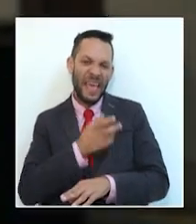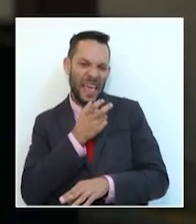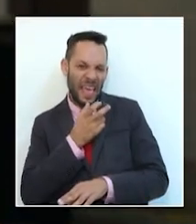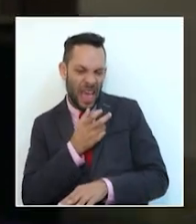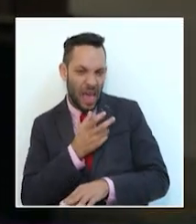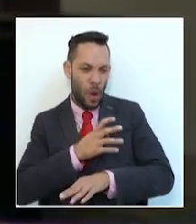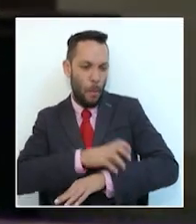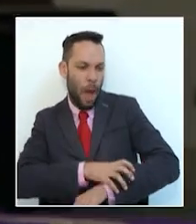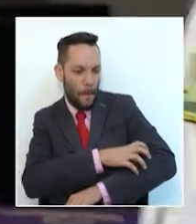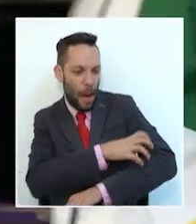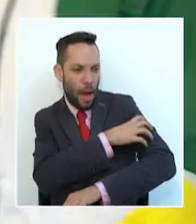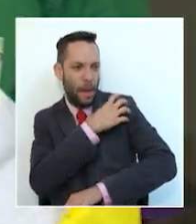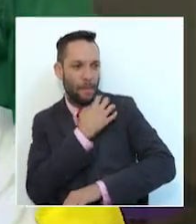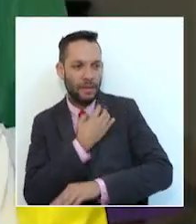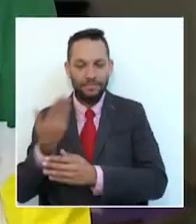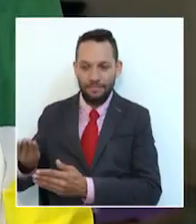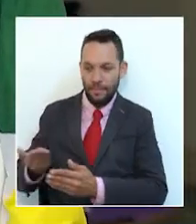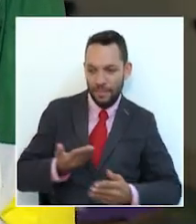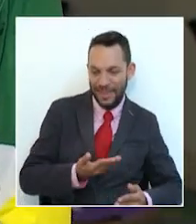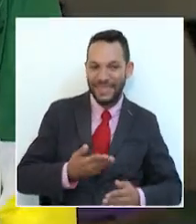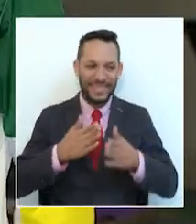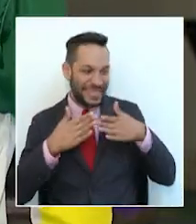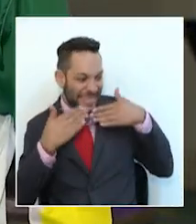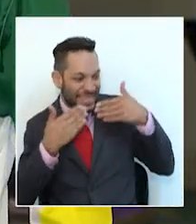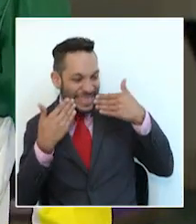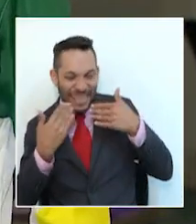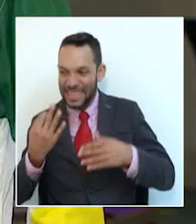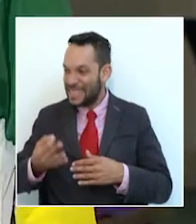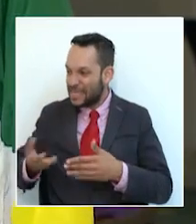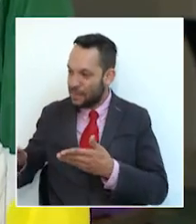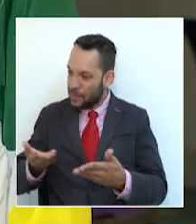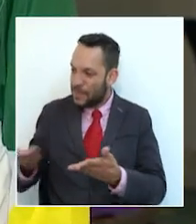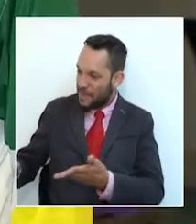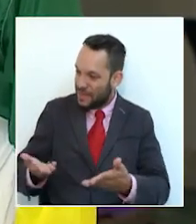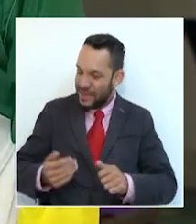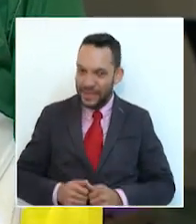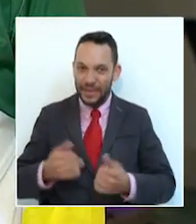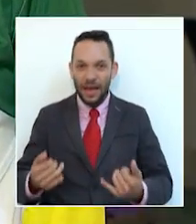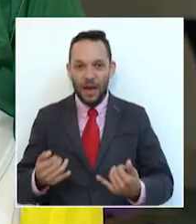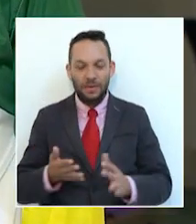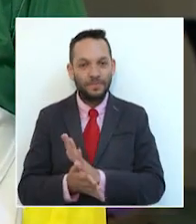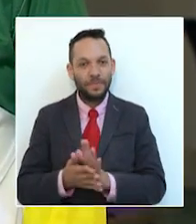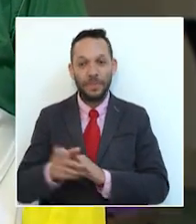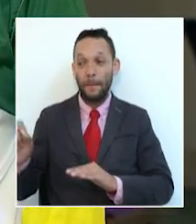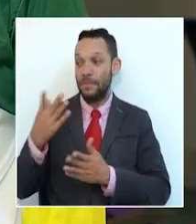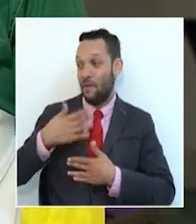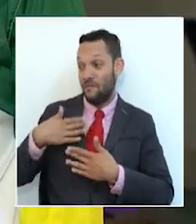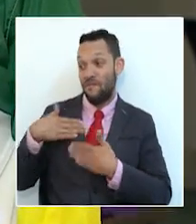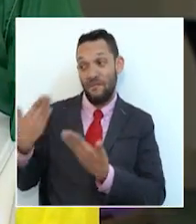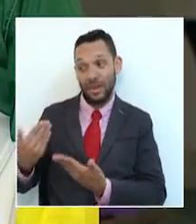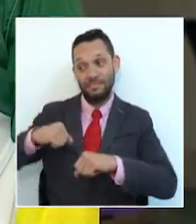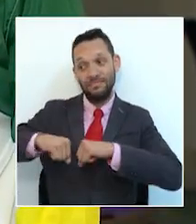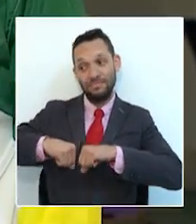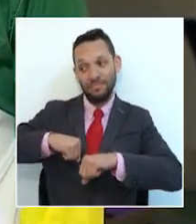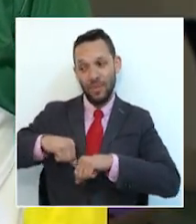Bien, pues, Lina, no se preocupe, aquí estamos. Ella sonriente, como siempre, tan amable. Hola, Lina, bienvenida, buenas noches. Y bueno, simplemente lo primero, la felicitación, porque era